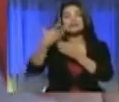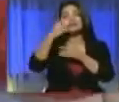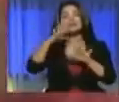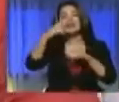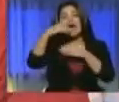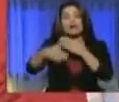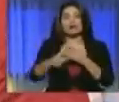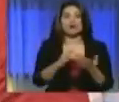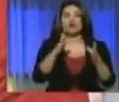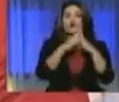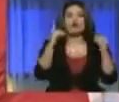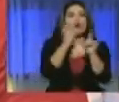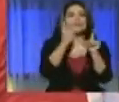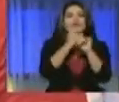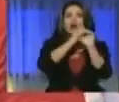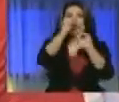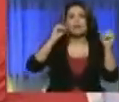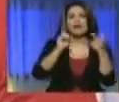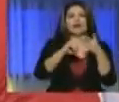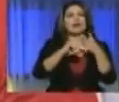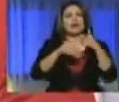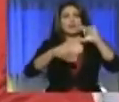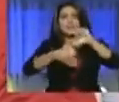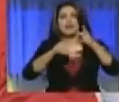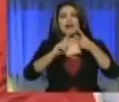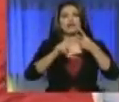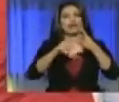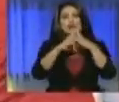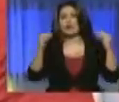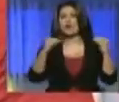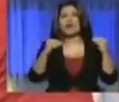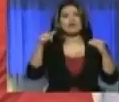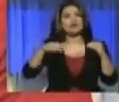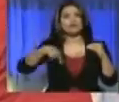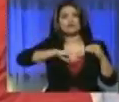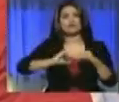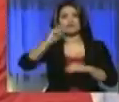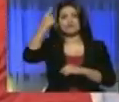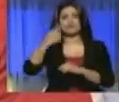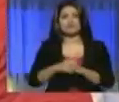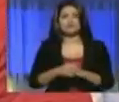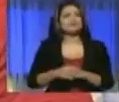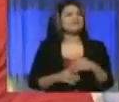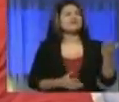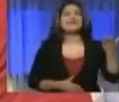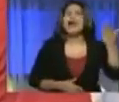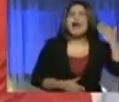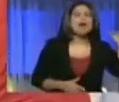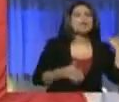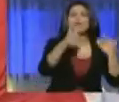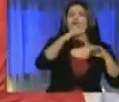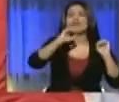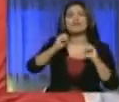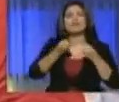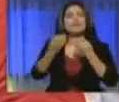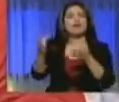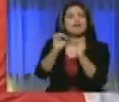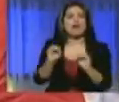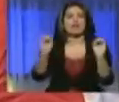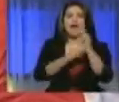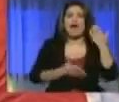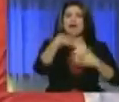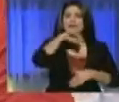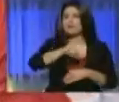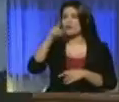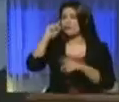panamericanos, ni en Juegos Olímpicos. Nada. Aquí así es. Así es. Un atleta